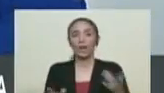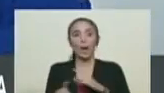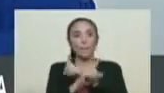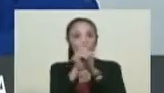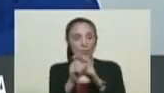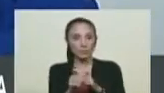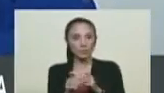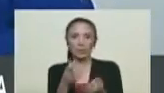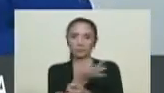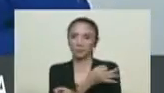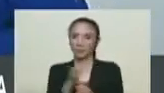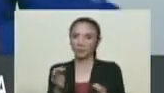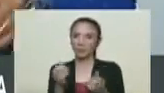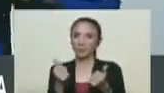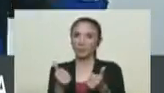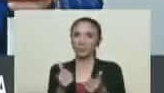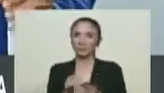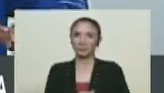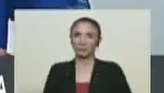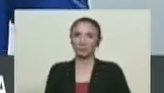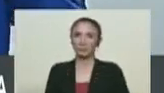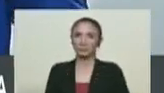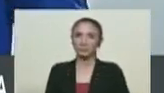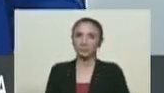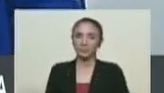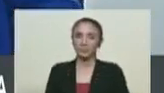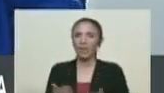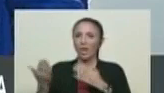fíjate, hubo un acuerdo